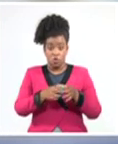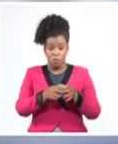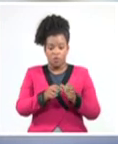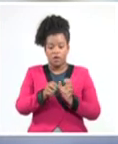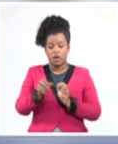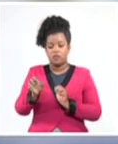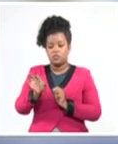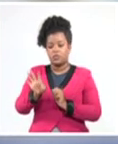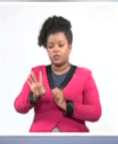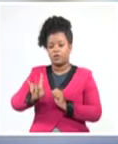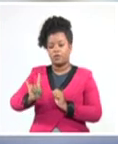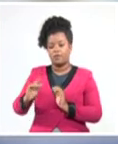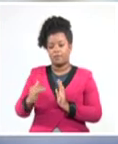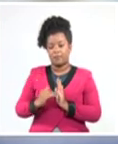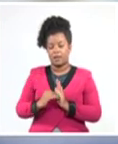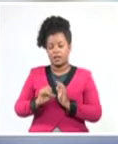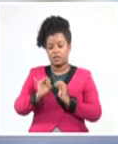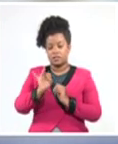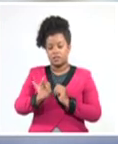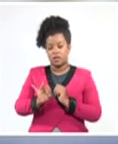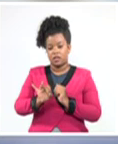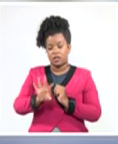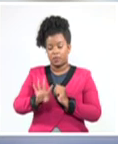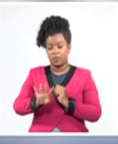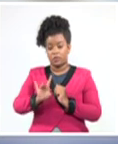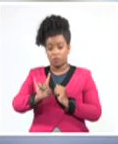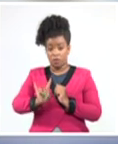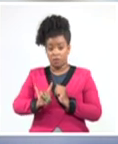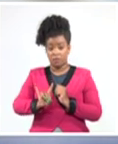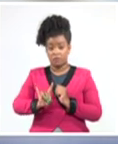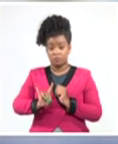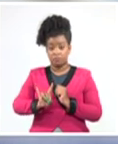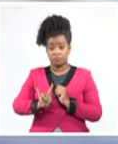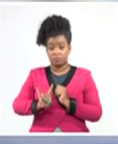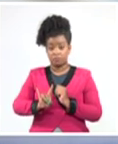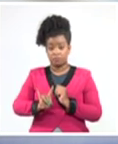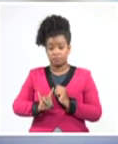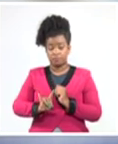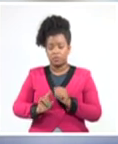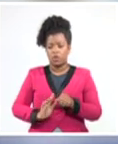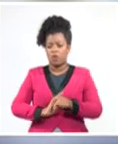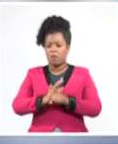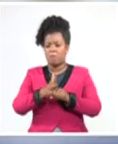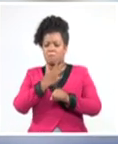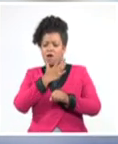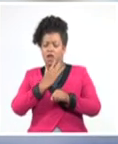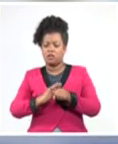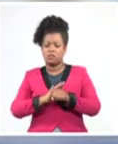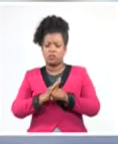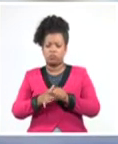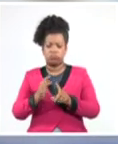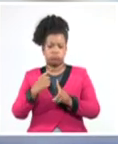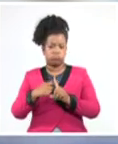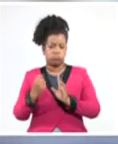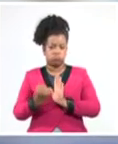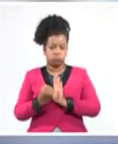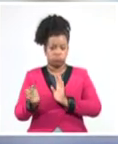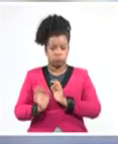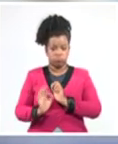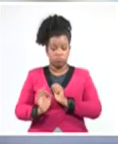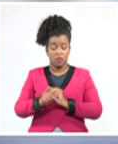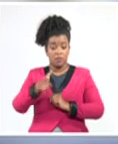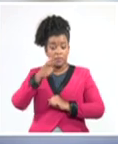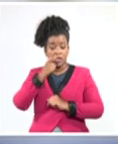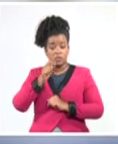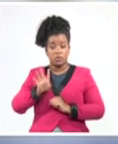mil 749 son sospechosos en vigilancia 4104